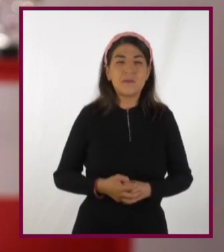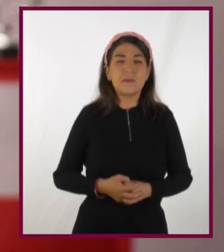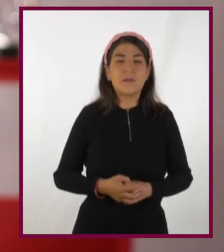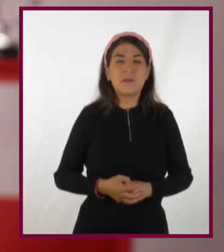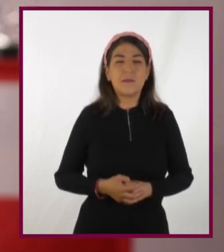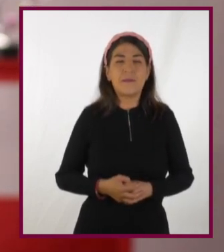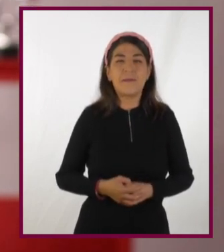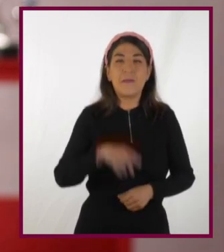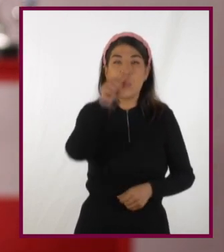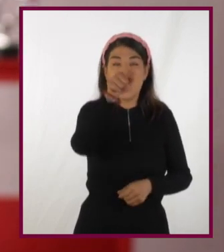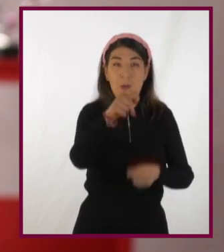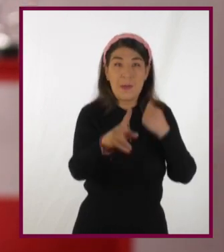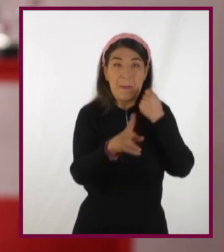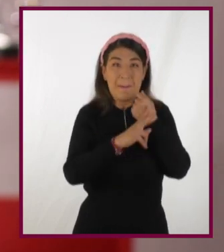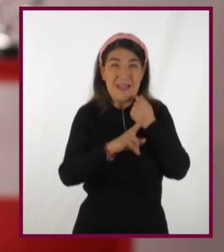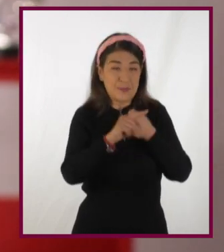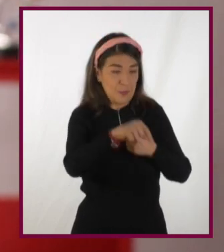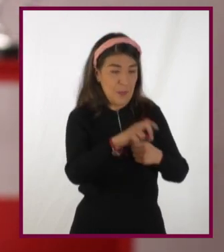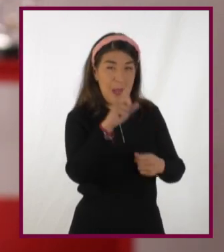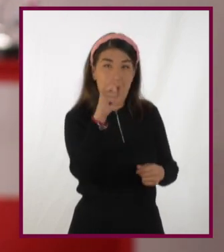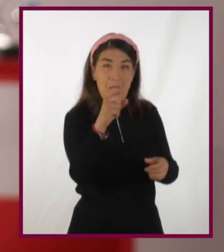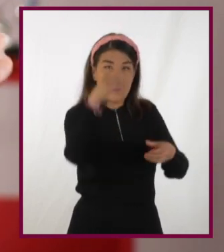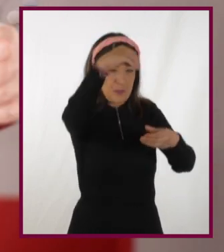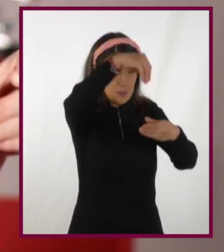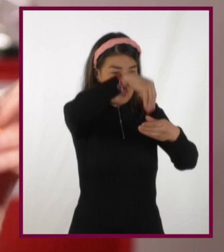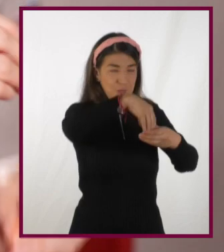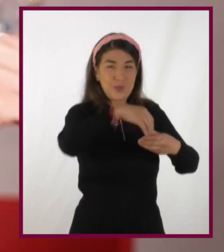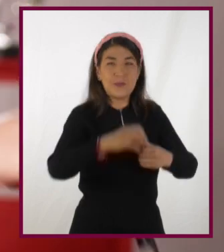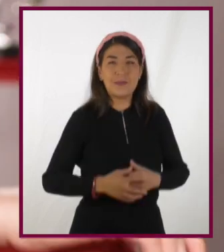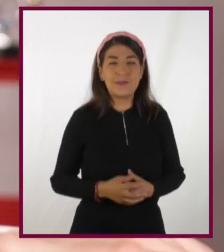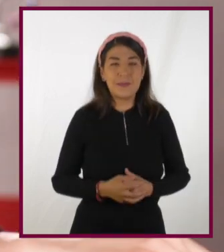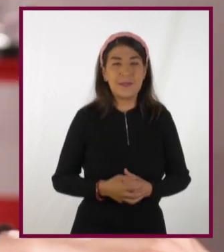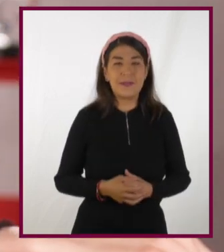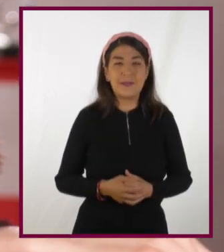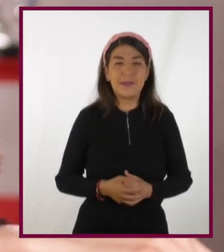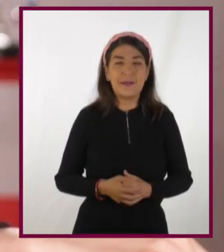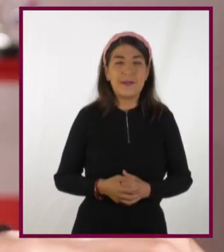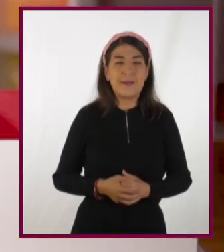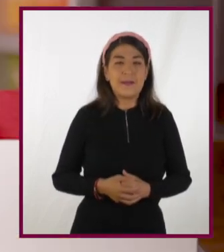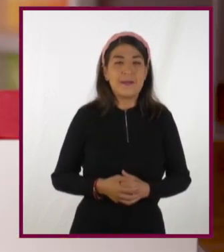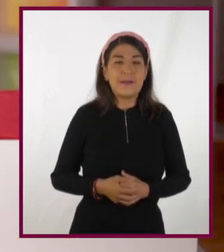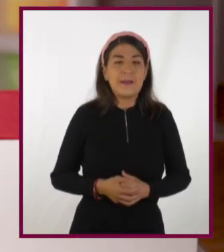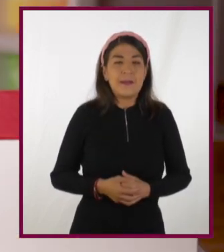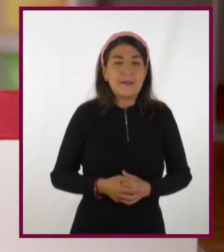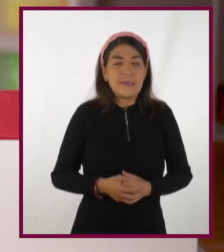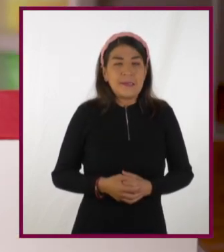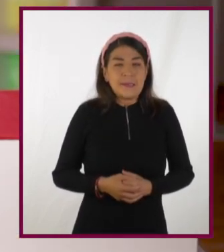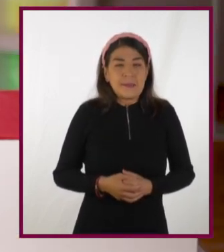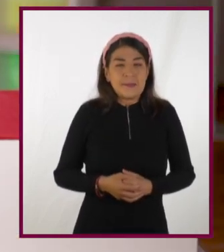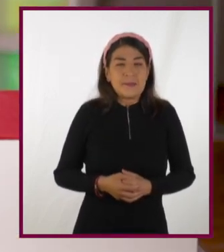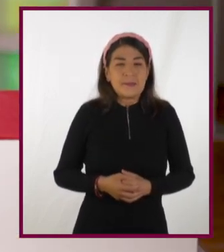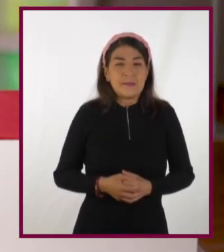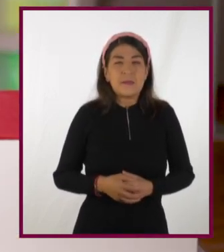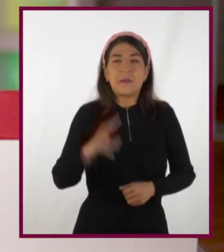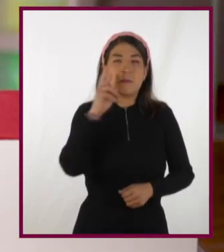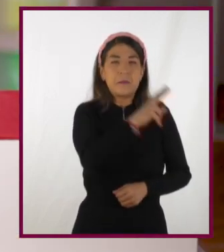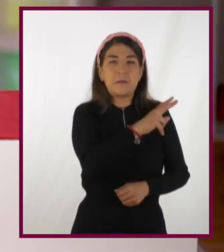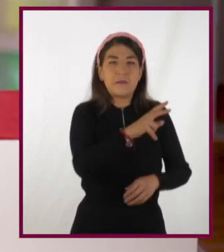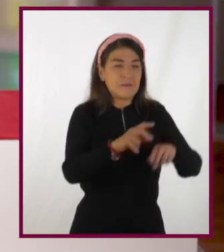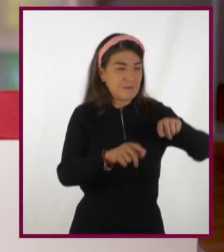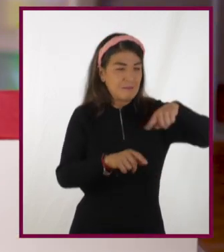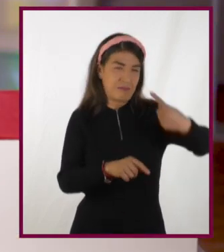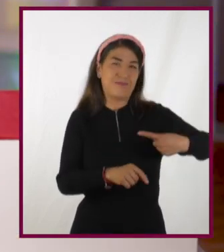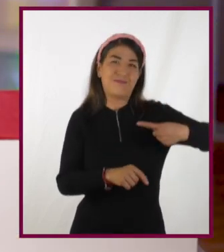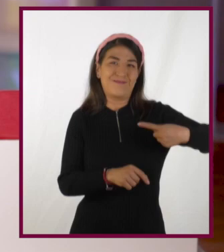Si lo colocamos en el vaso de agua, vemos que flota